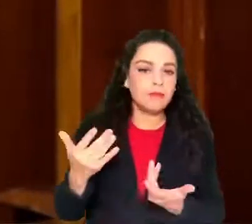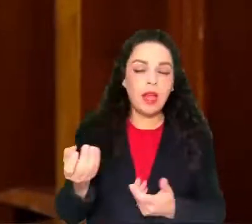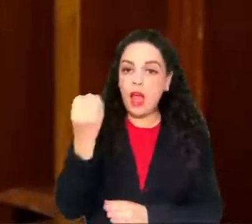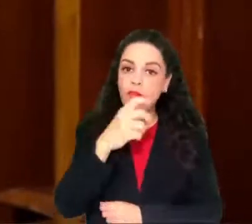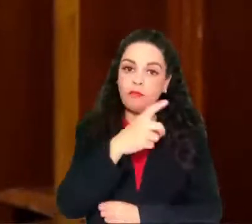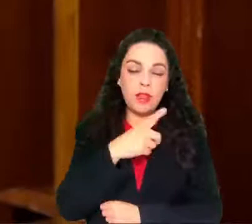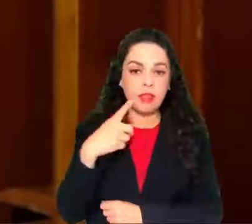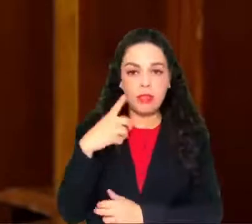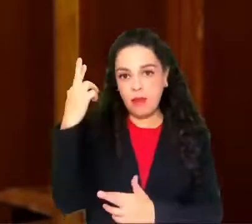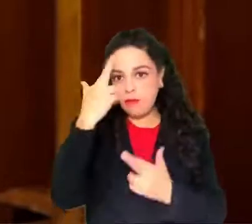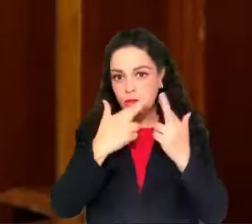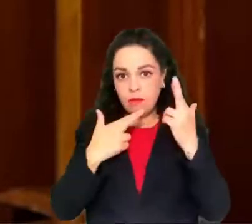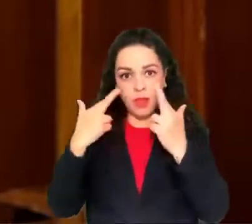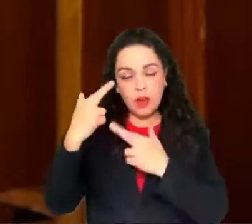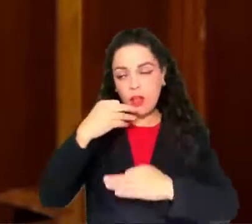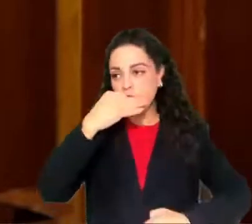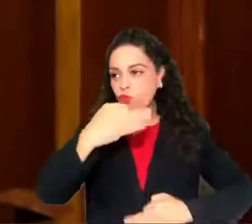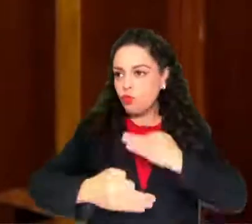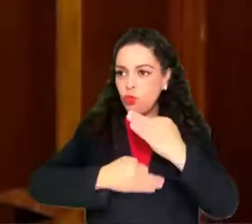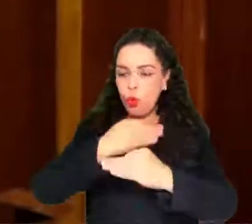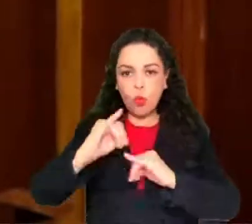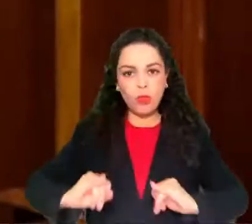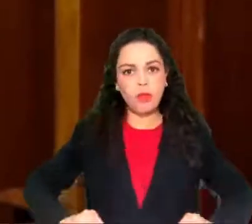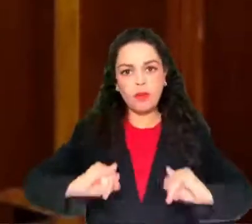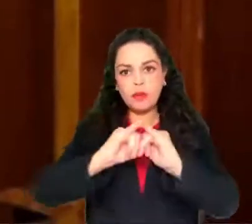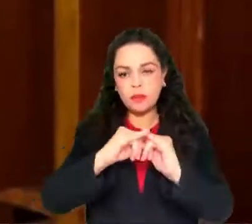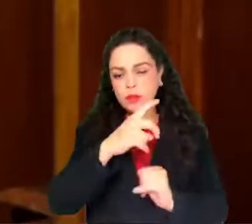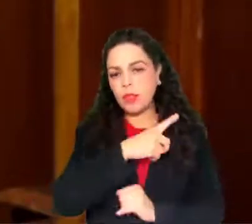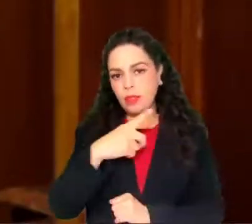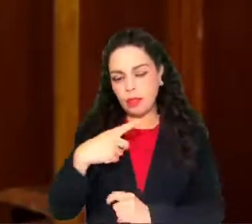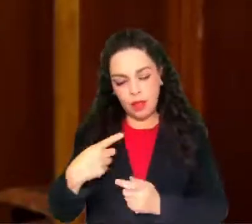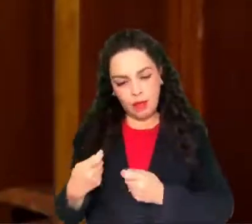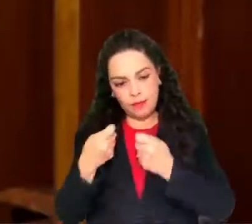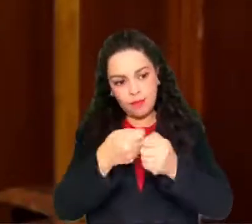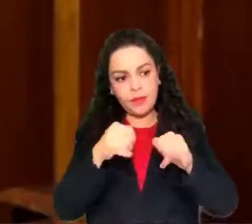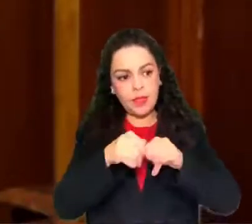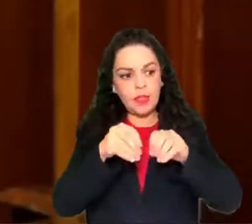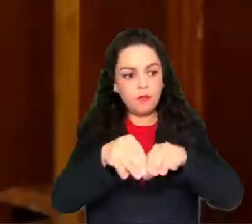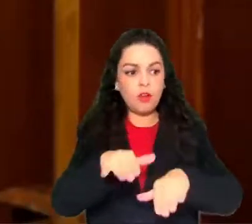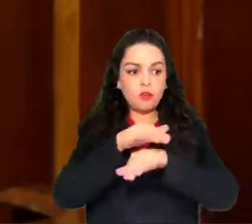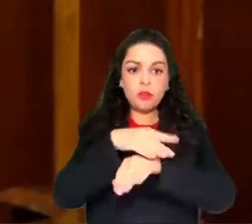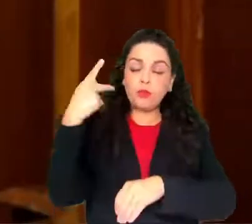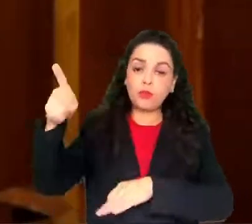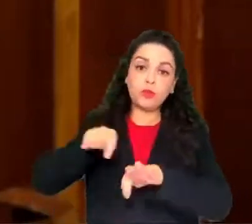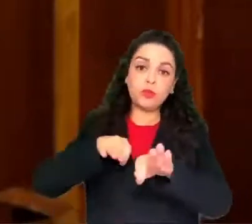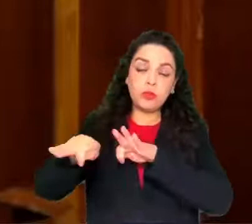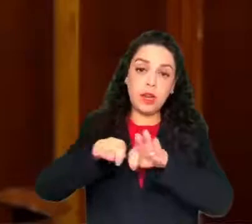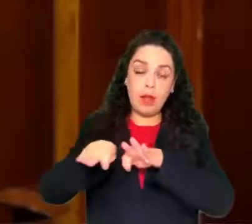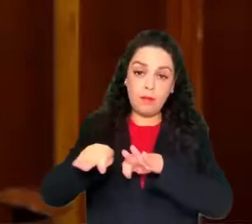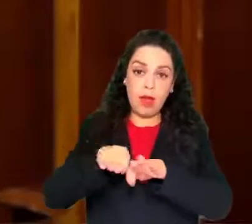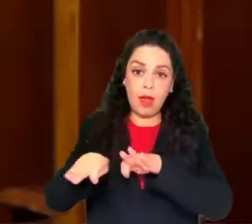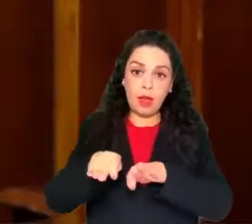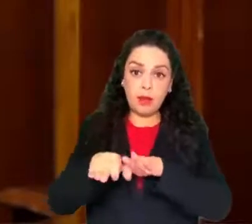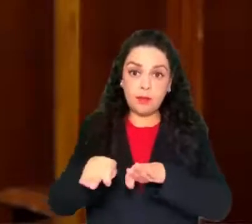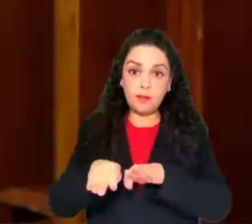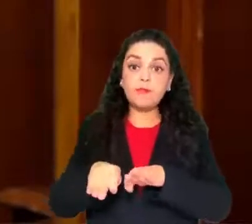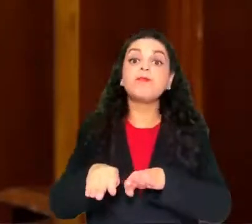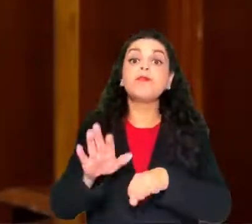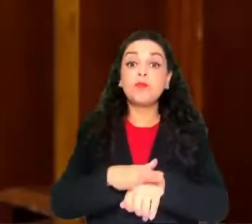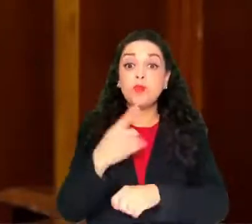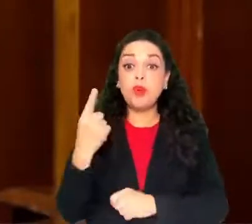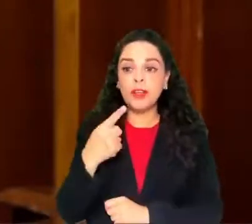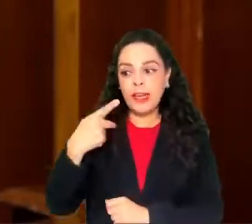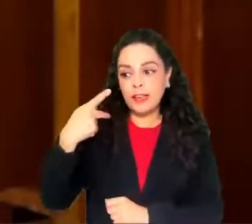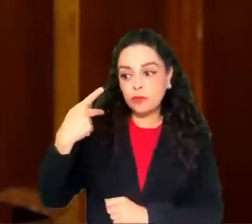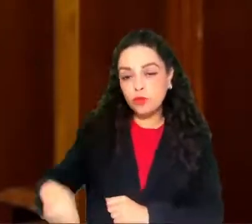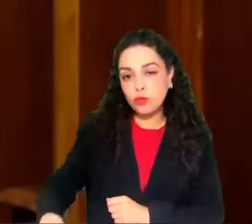cuentas por todos los ámbitos que implique e impacte es decir por el ejercicio de los recursos como por el desempeño de su función